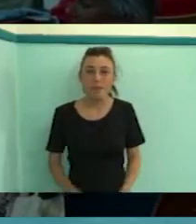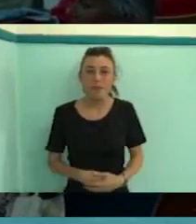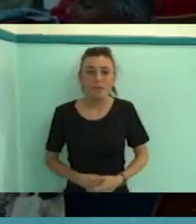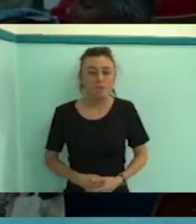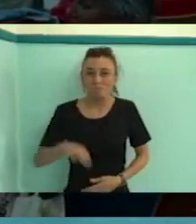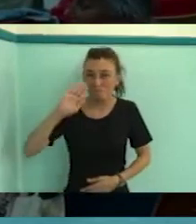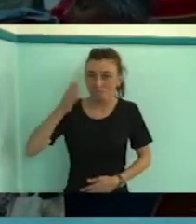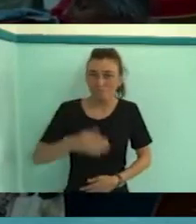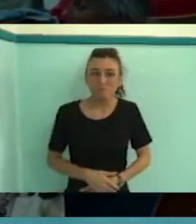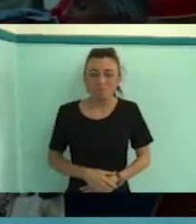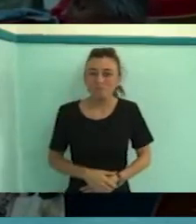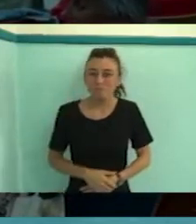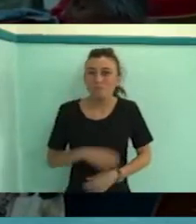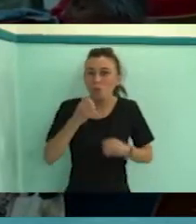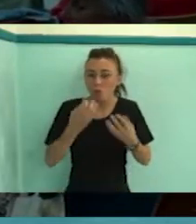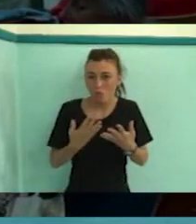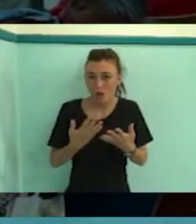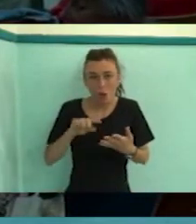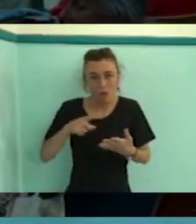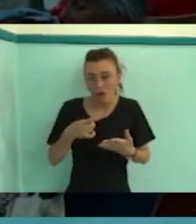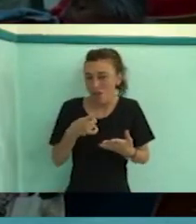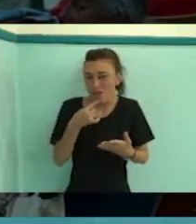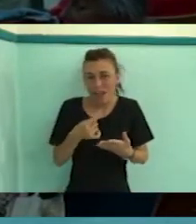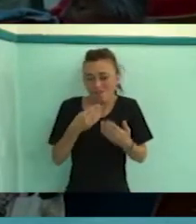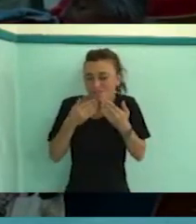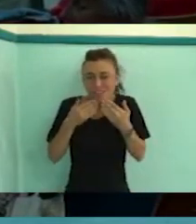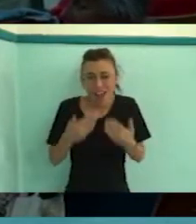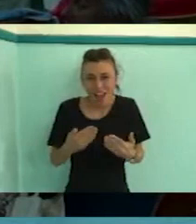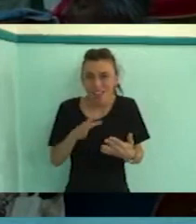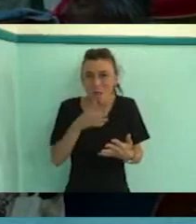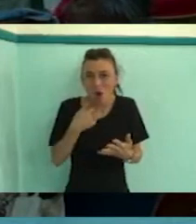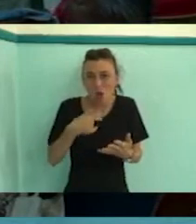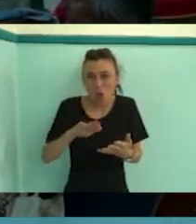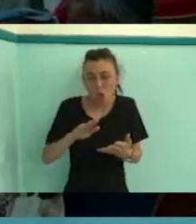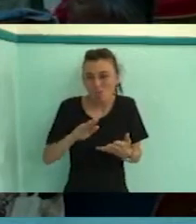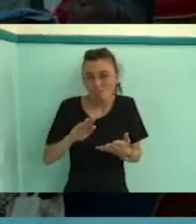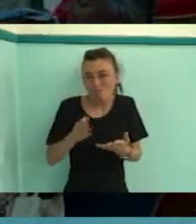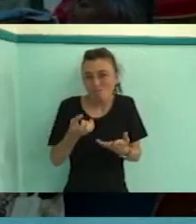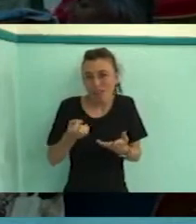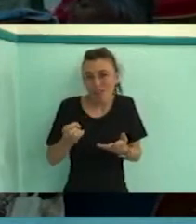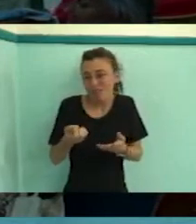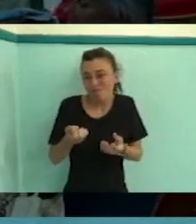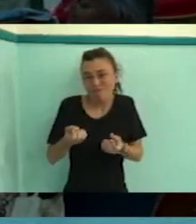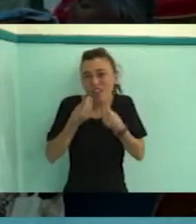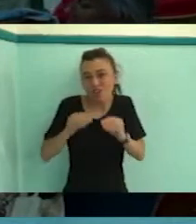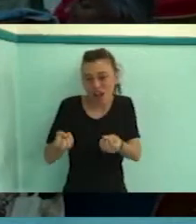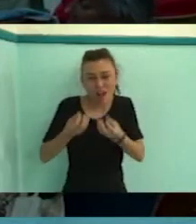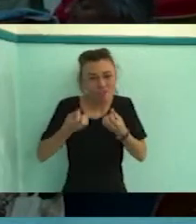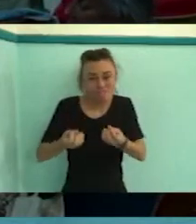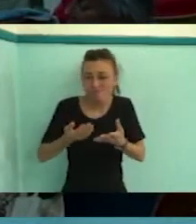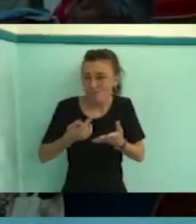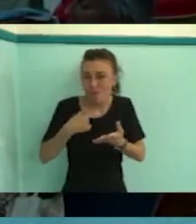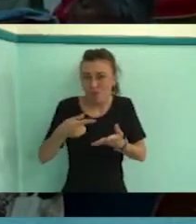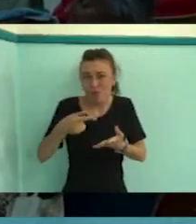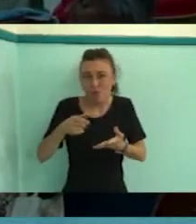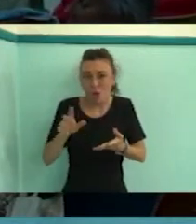Hola Eh bueno lo primero de todo Muchísimas gracias por compartir tu testimonio creo que es muy importante Escuchar todo lo que